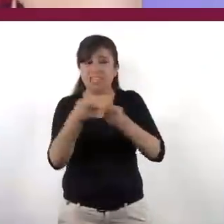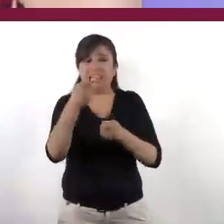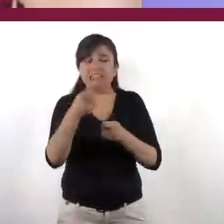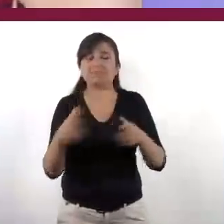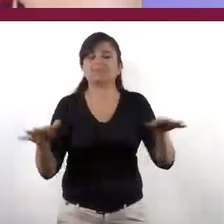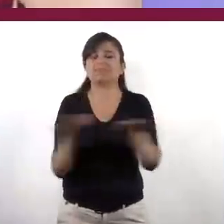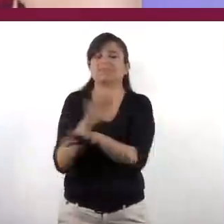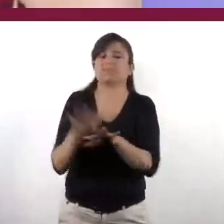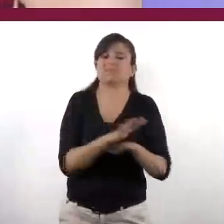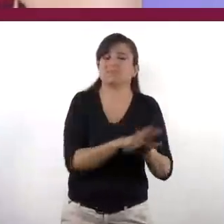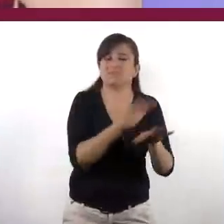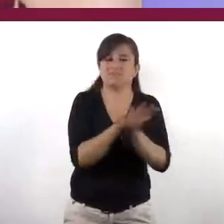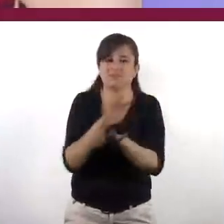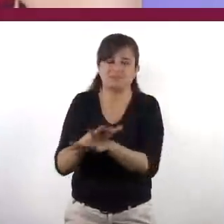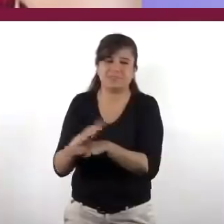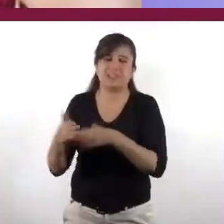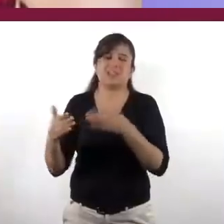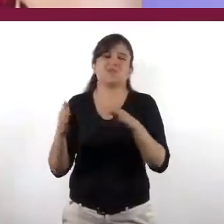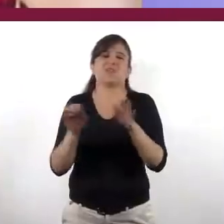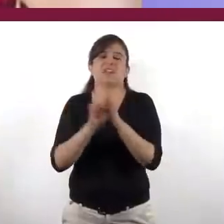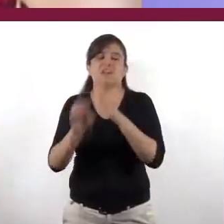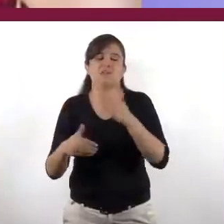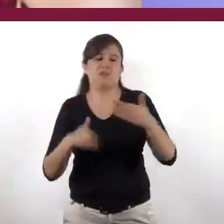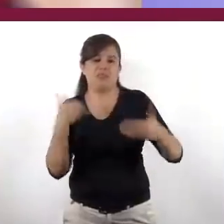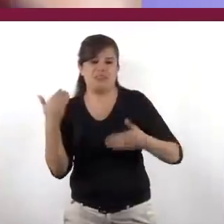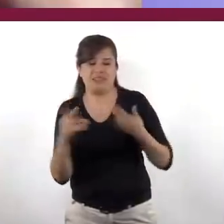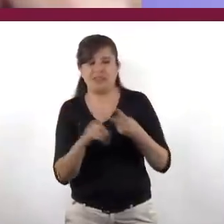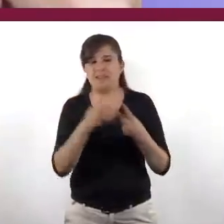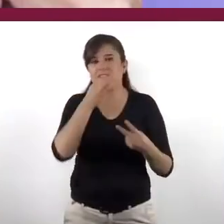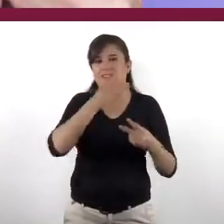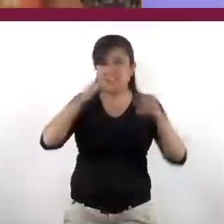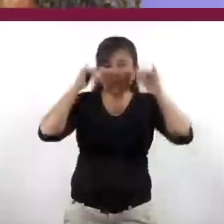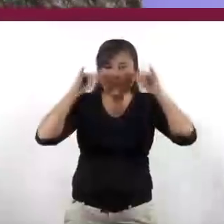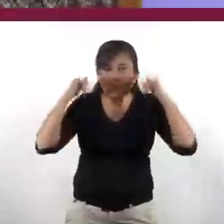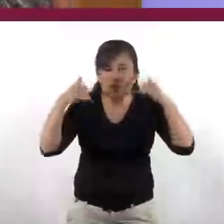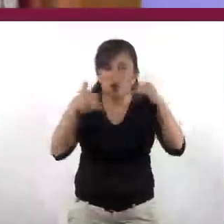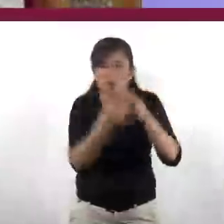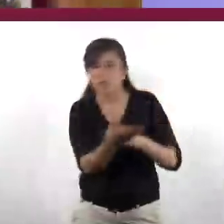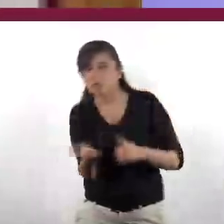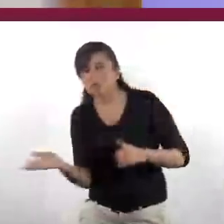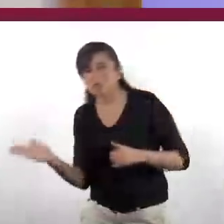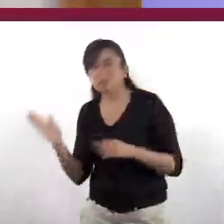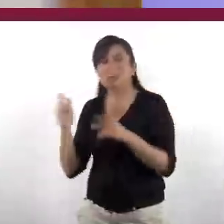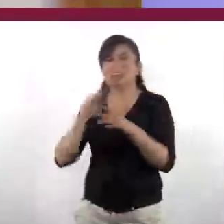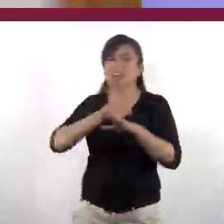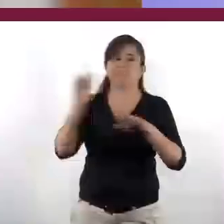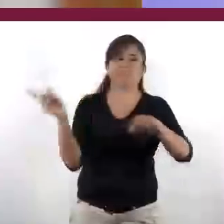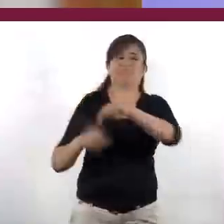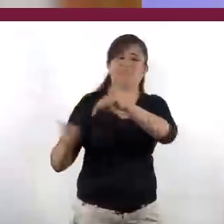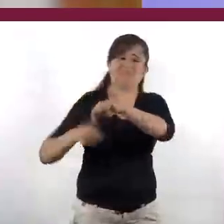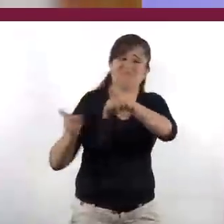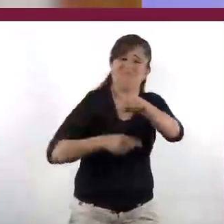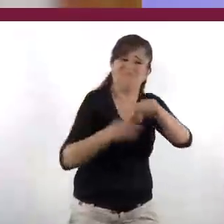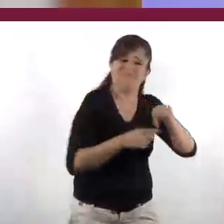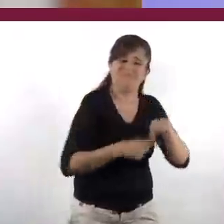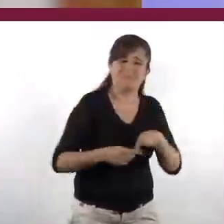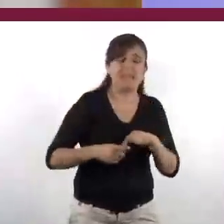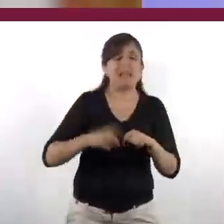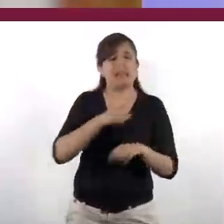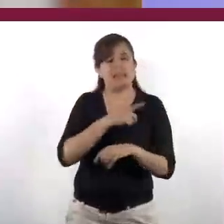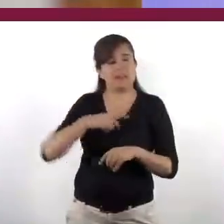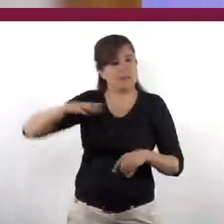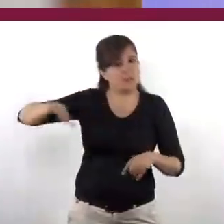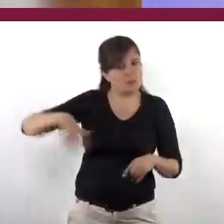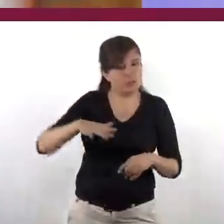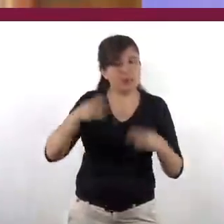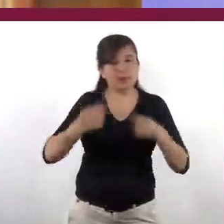Por ejemplo, las diversiones, las fiestas de toros, los carnavales van a salir de los espacios urbanos porque se busca que la población